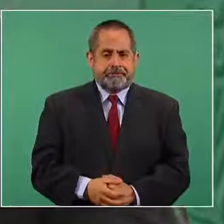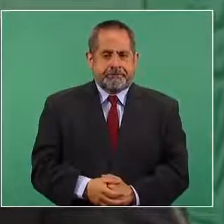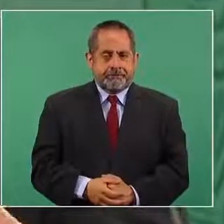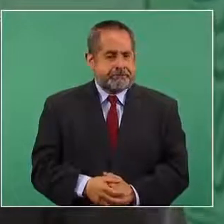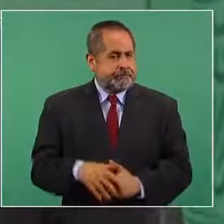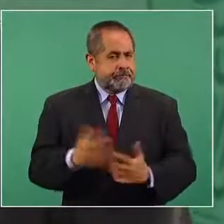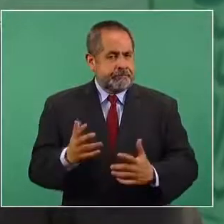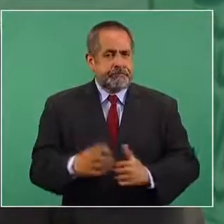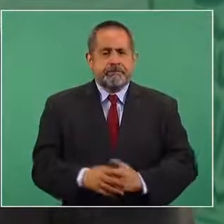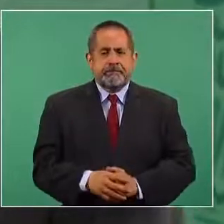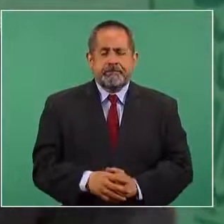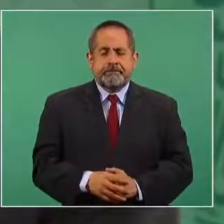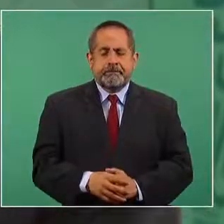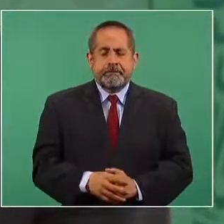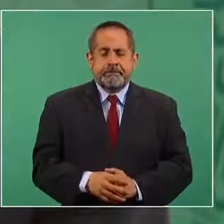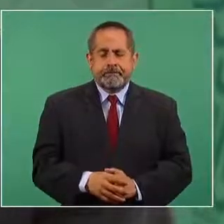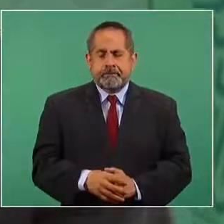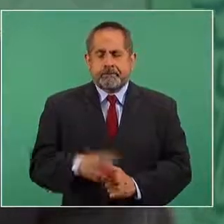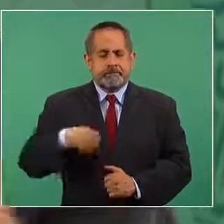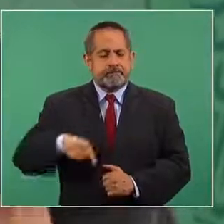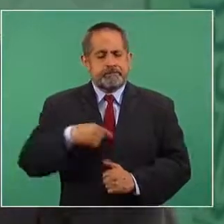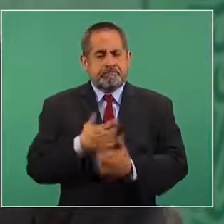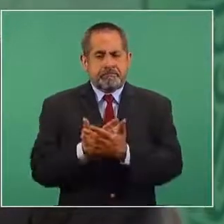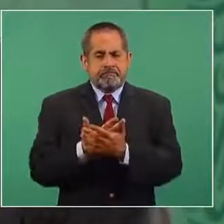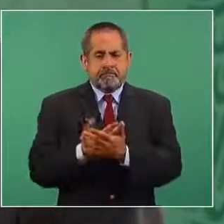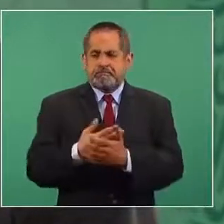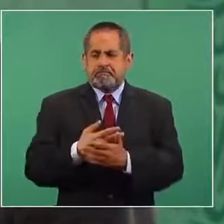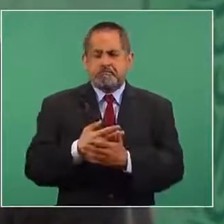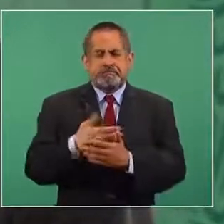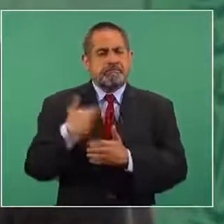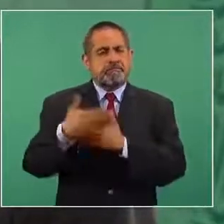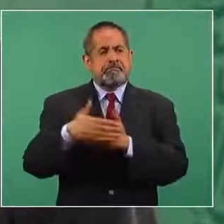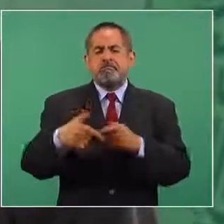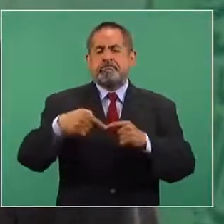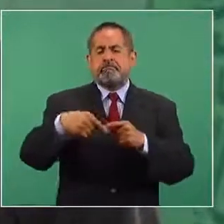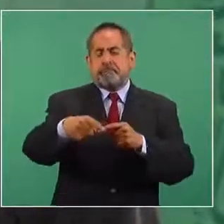de modo que vamos a informar en su momento.